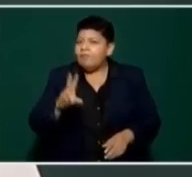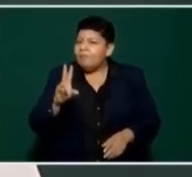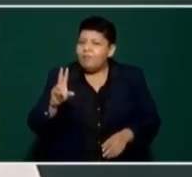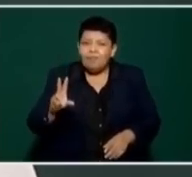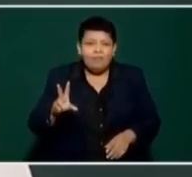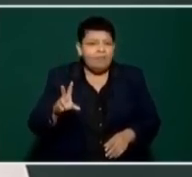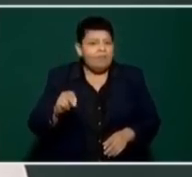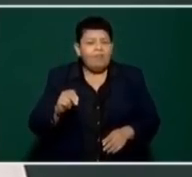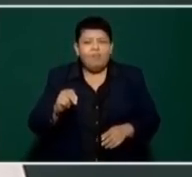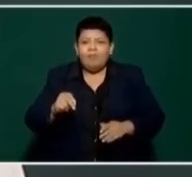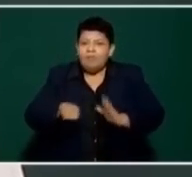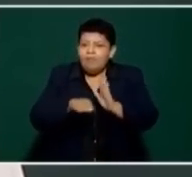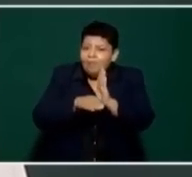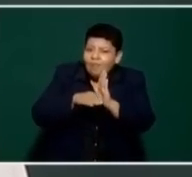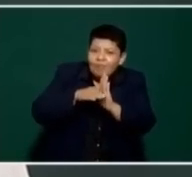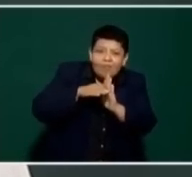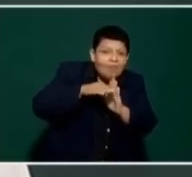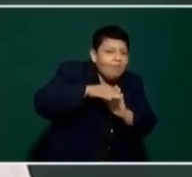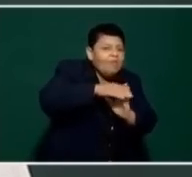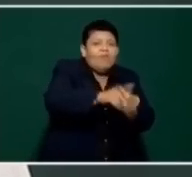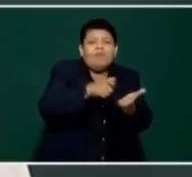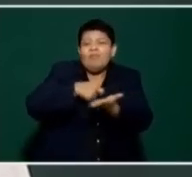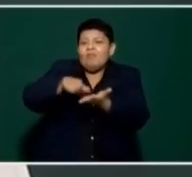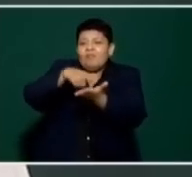aumentar impuestos en términos reales,